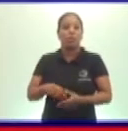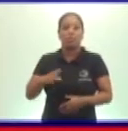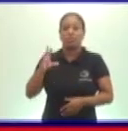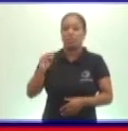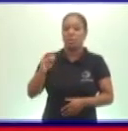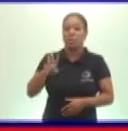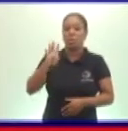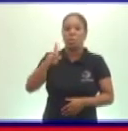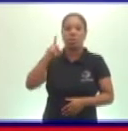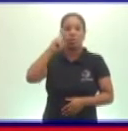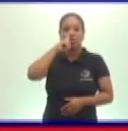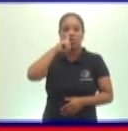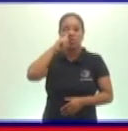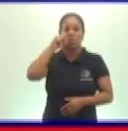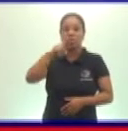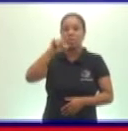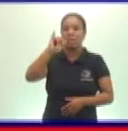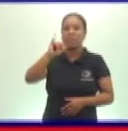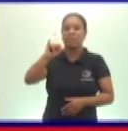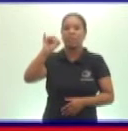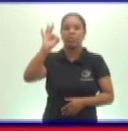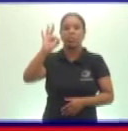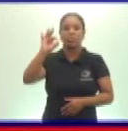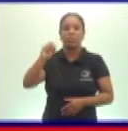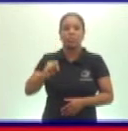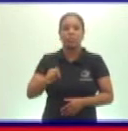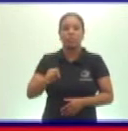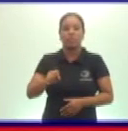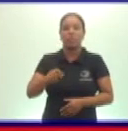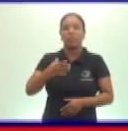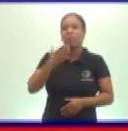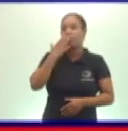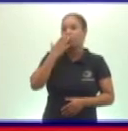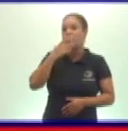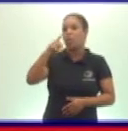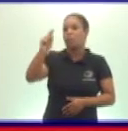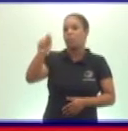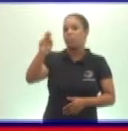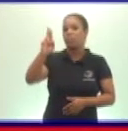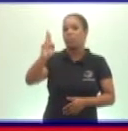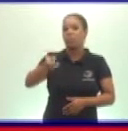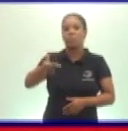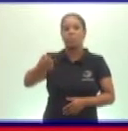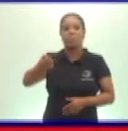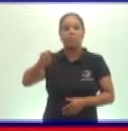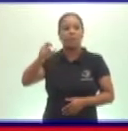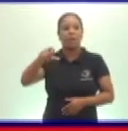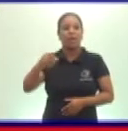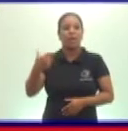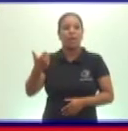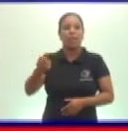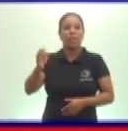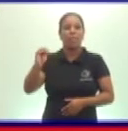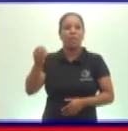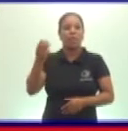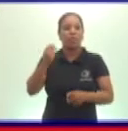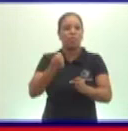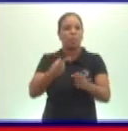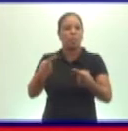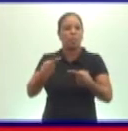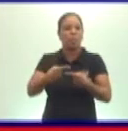de 1780 por Túpac Amaru, la rebelión de Túpac Amaru. ¿Contra quién? Contra el colonialismo